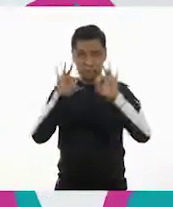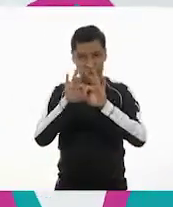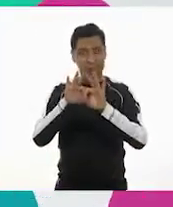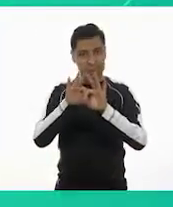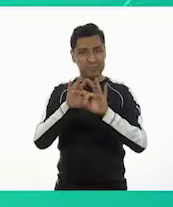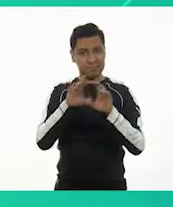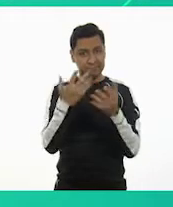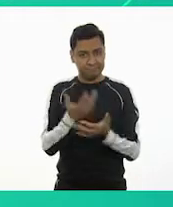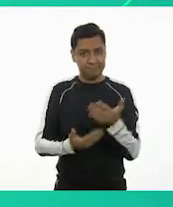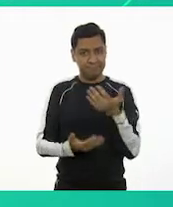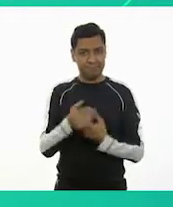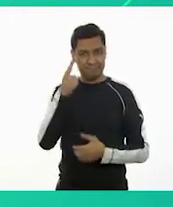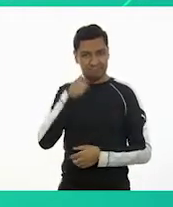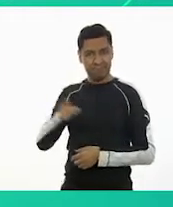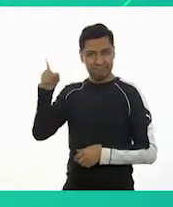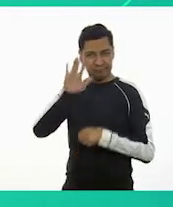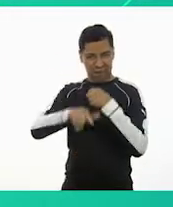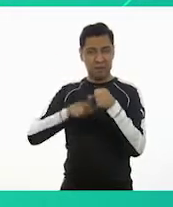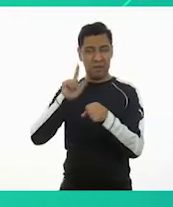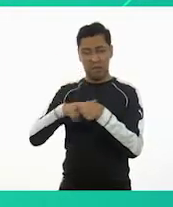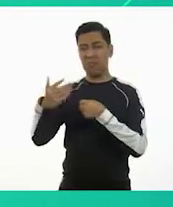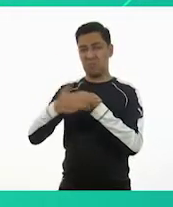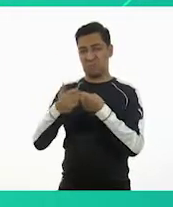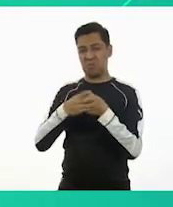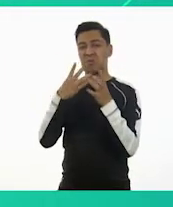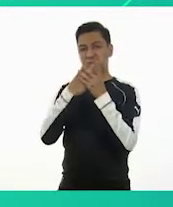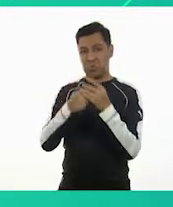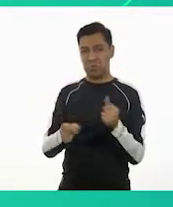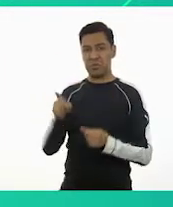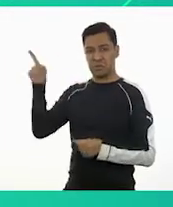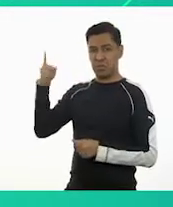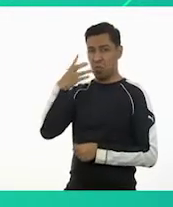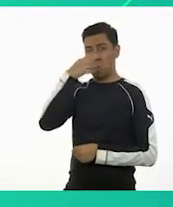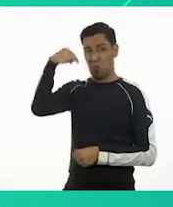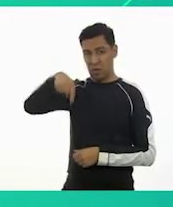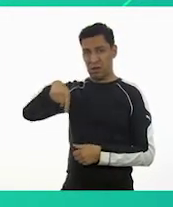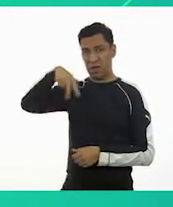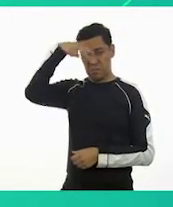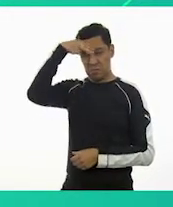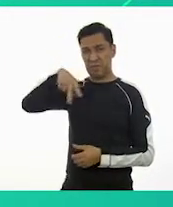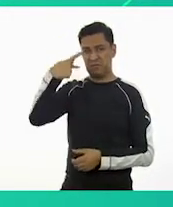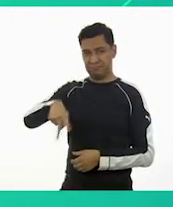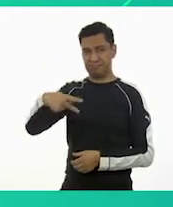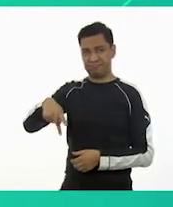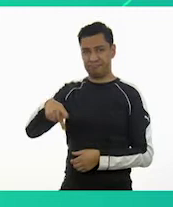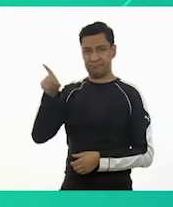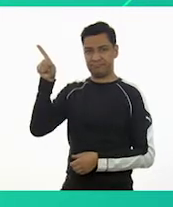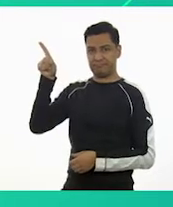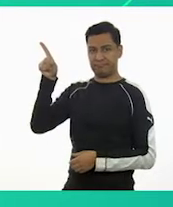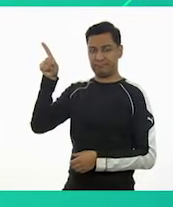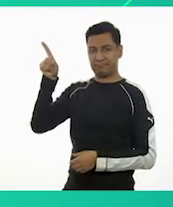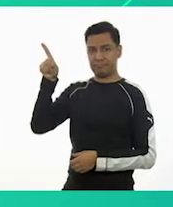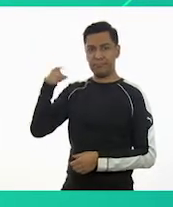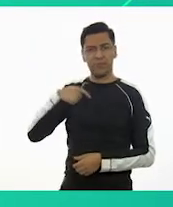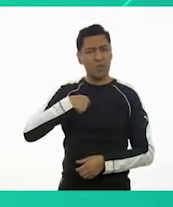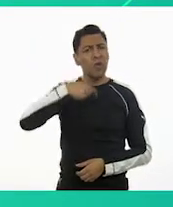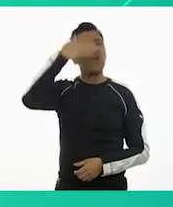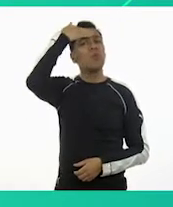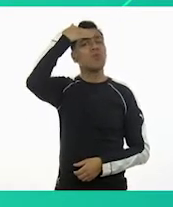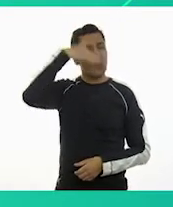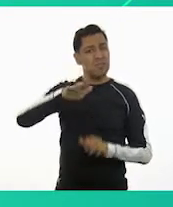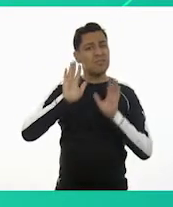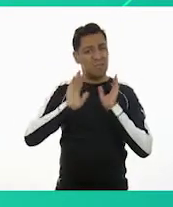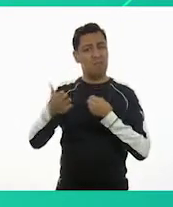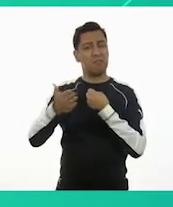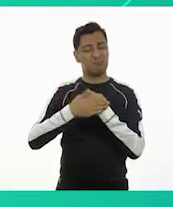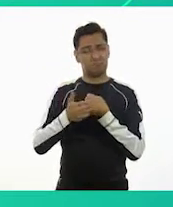caso del lobo mexicano. Ah, mira, ahí lo estamos viendo en pantalla. El lobo mexicano, bueno, yo ya sabía que estaba en peligro de